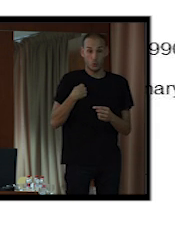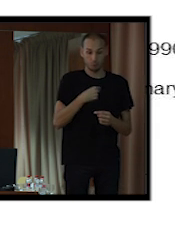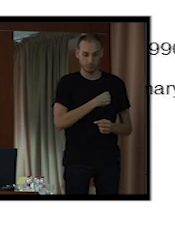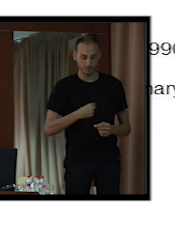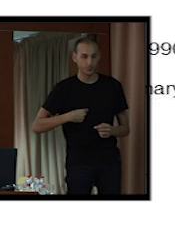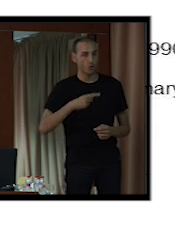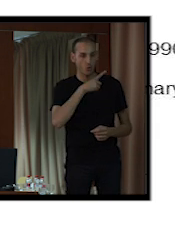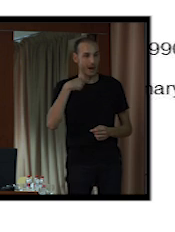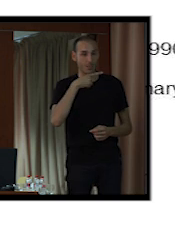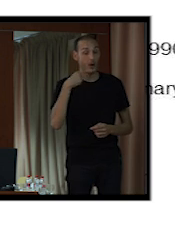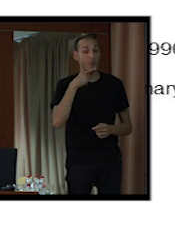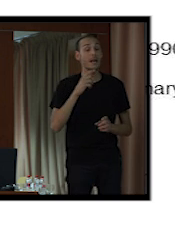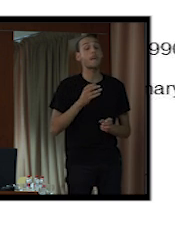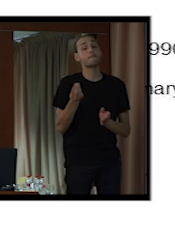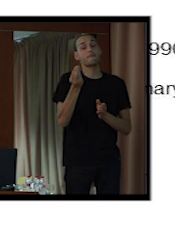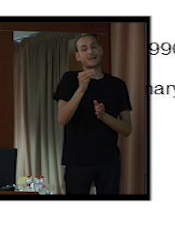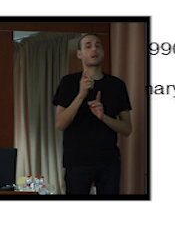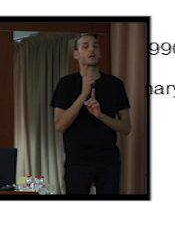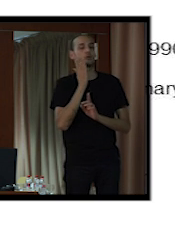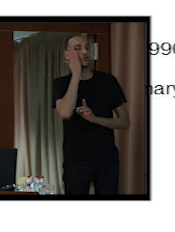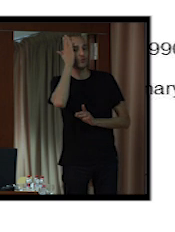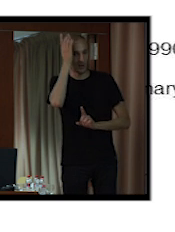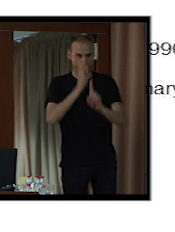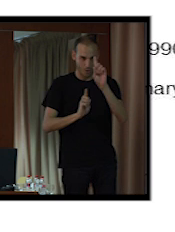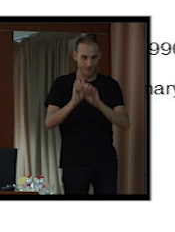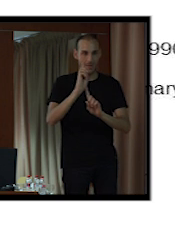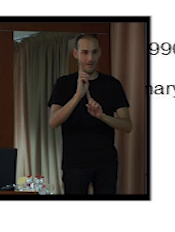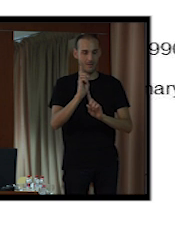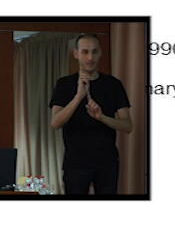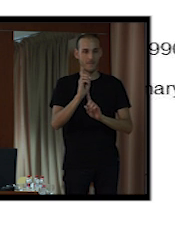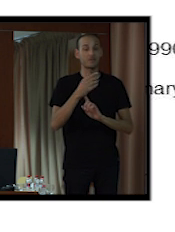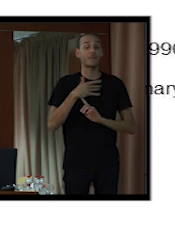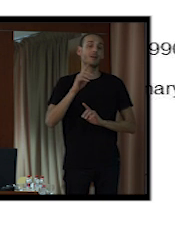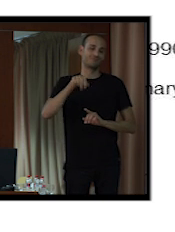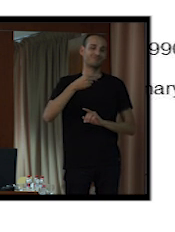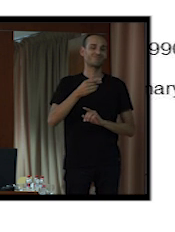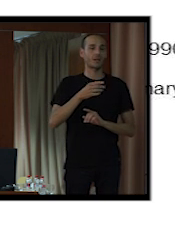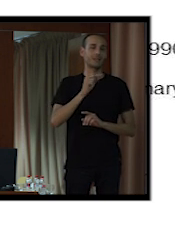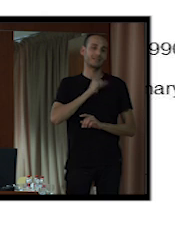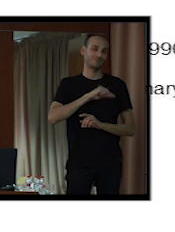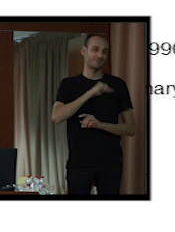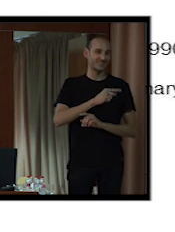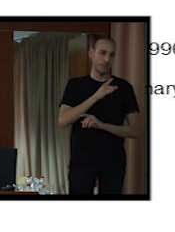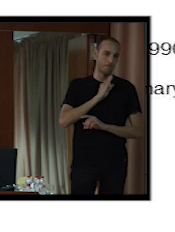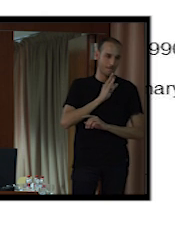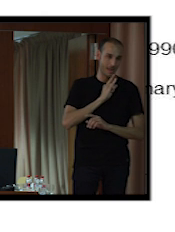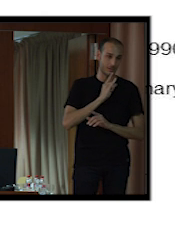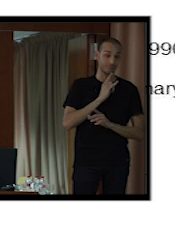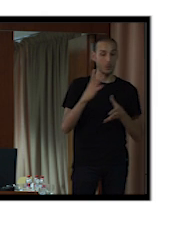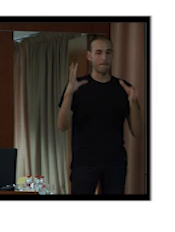uno de los parámetros para el diagnóstico de fibromialgia, y el malestar emocional, que muchas veces está relacionado con lo mal que se duerme.